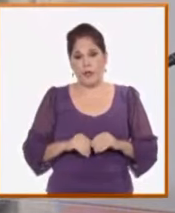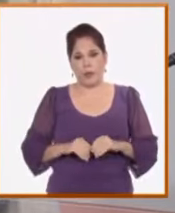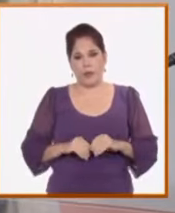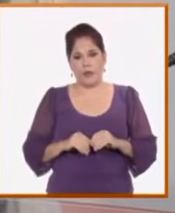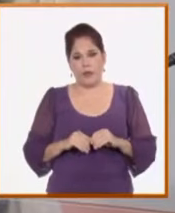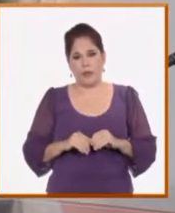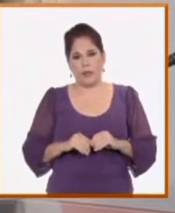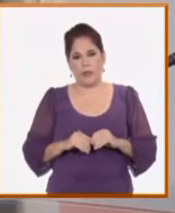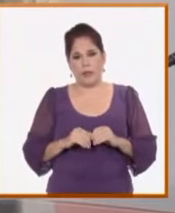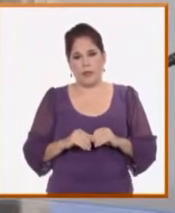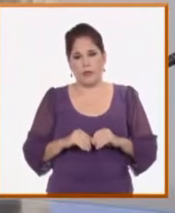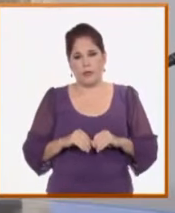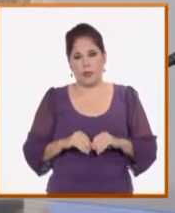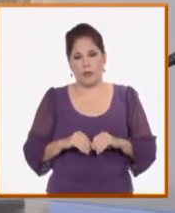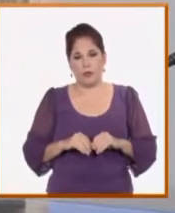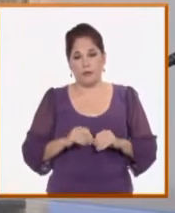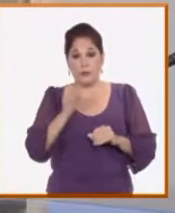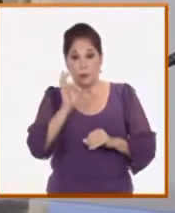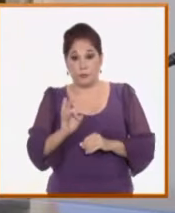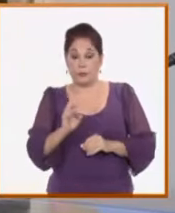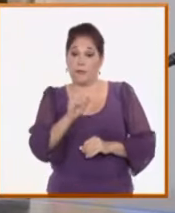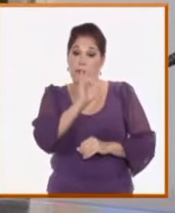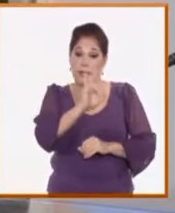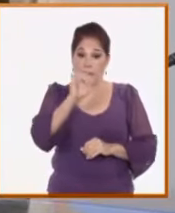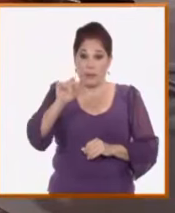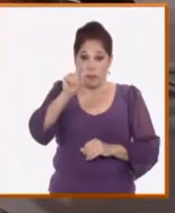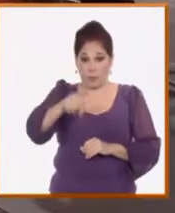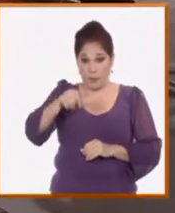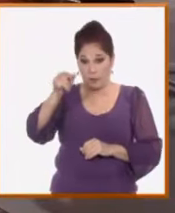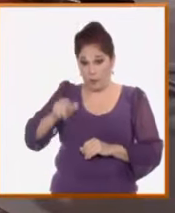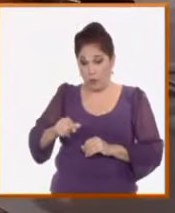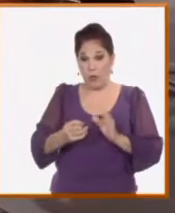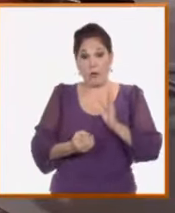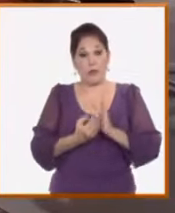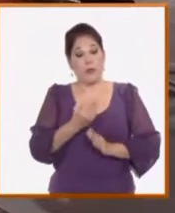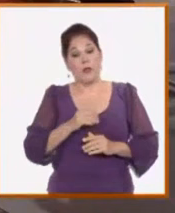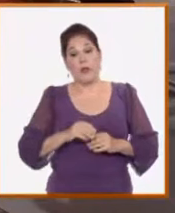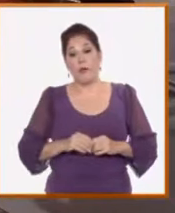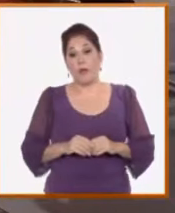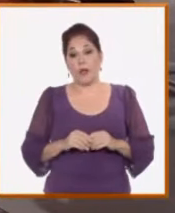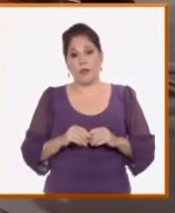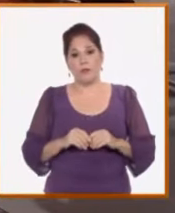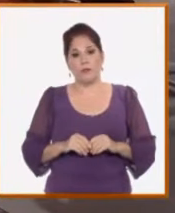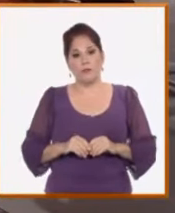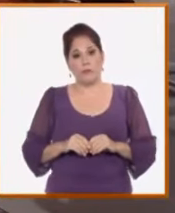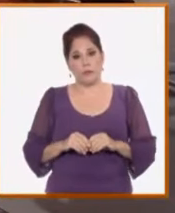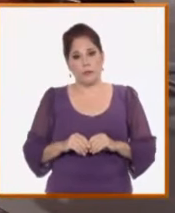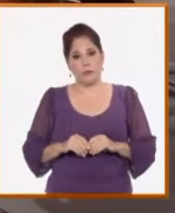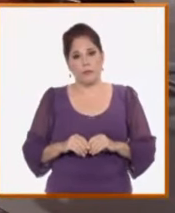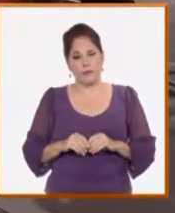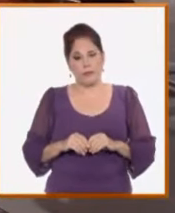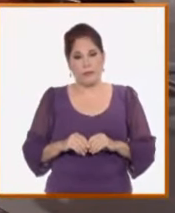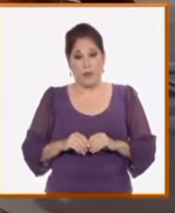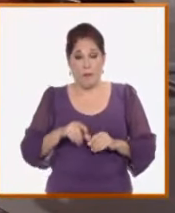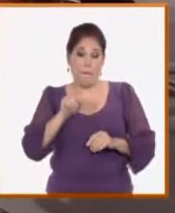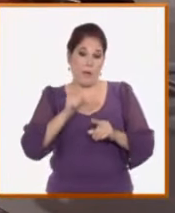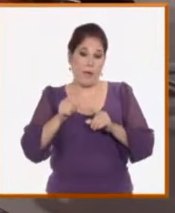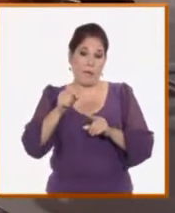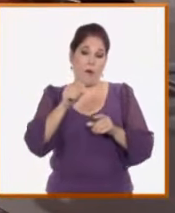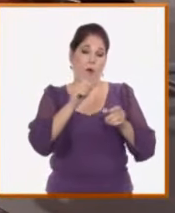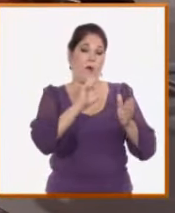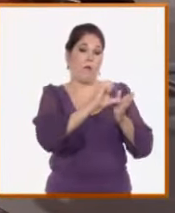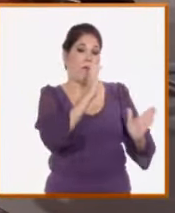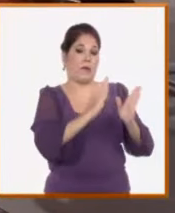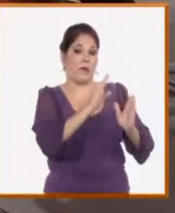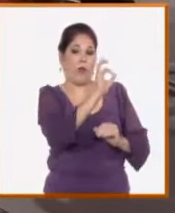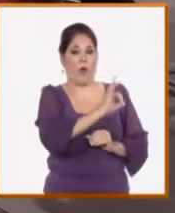detectados además 77 hechos de cultivo de marihuana en la zona fundamentalmente oriental del país